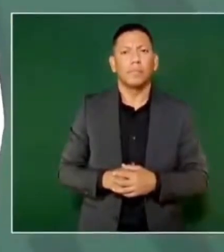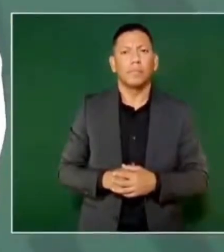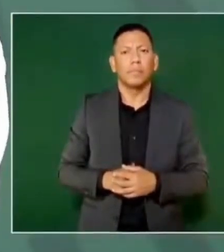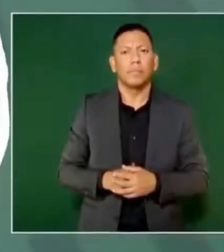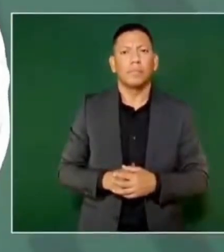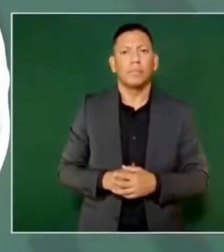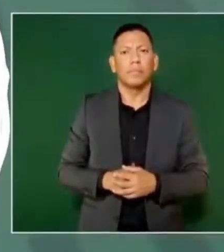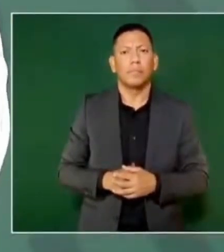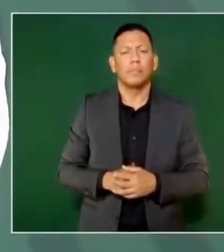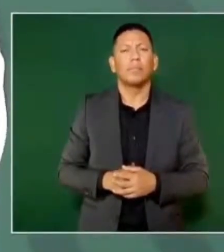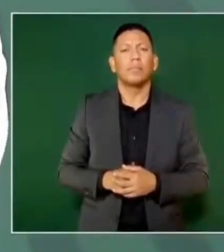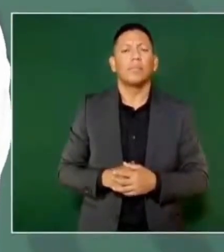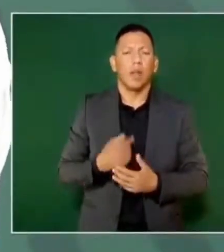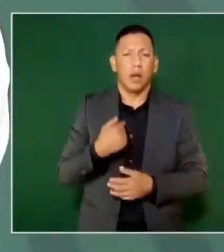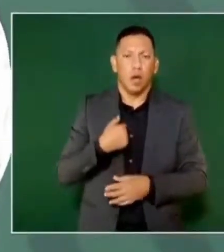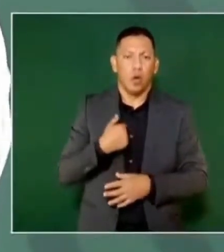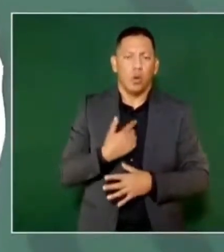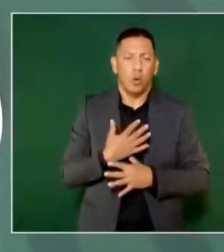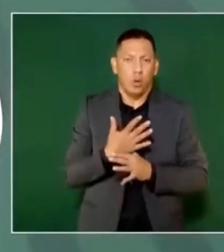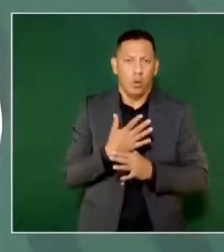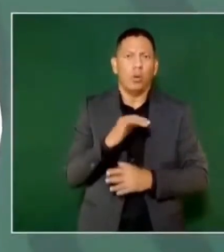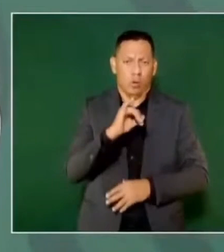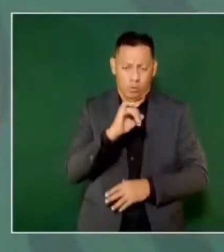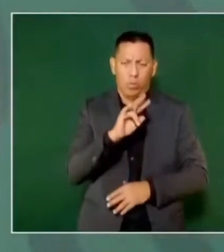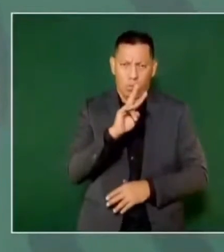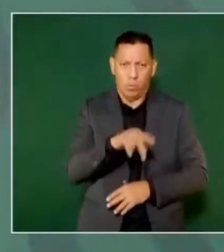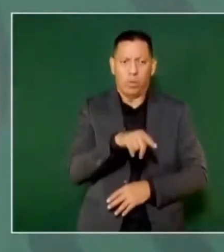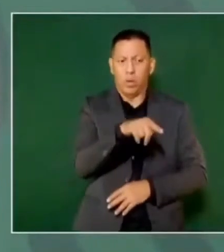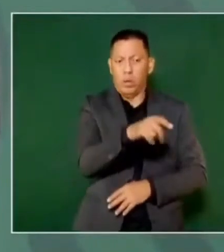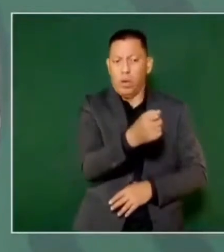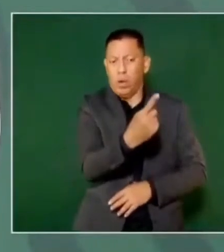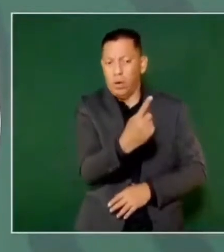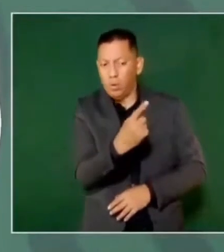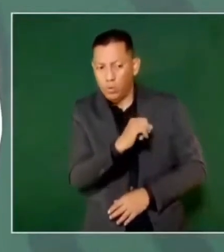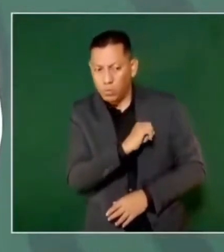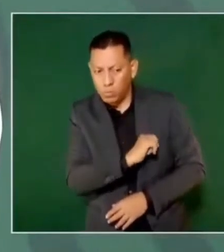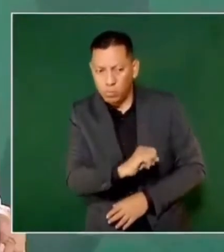¿Y por qué digo que sí habían participado?